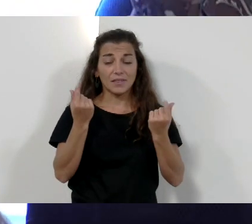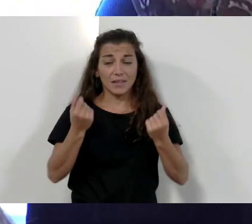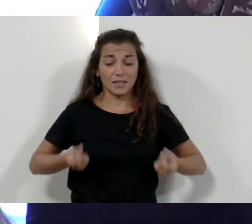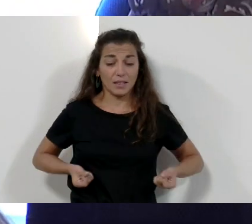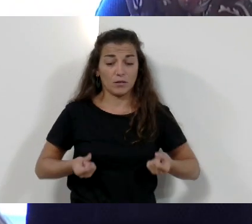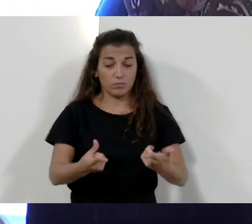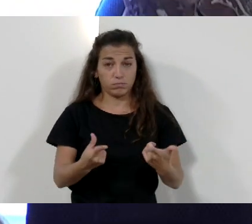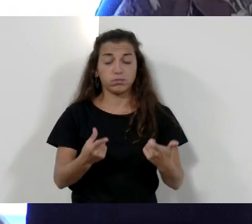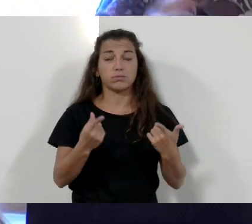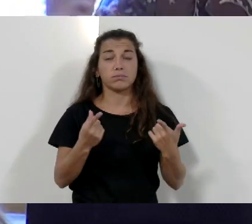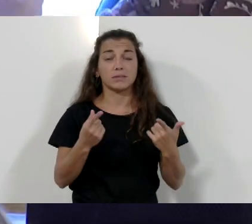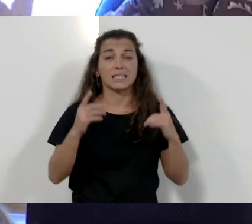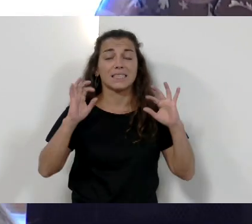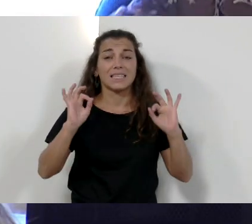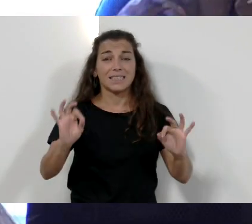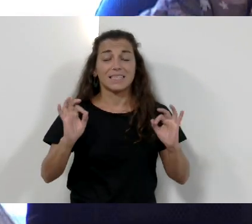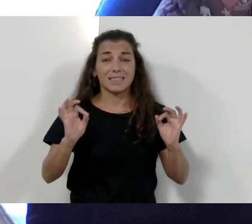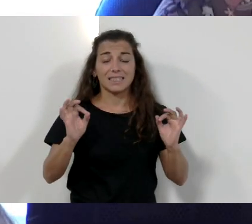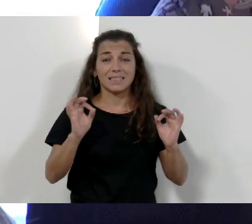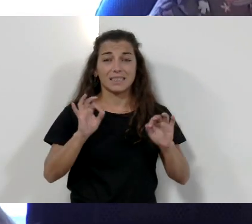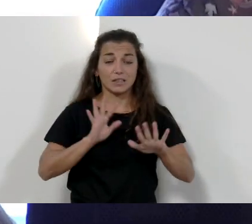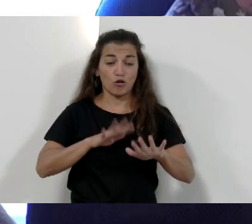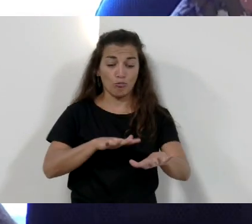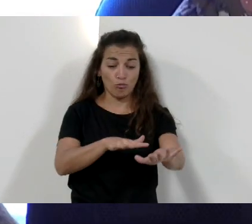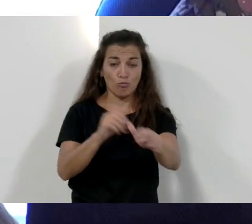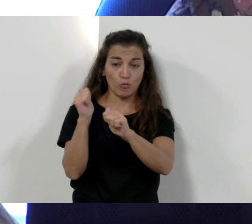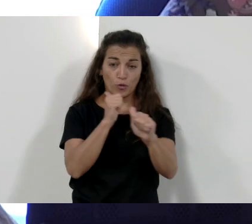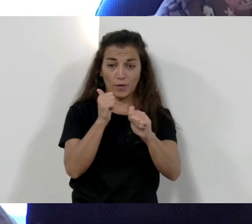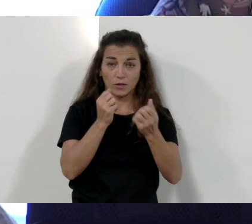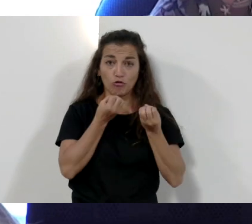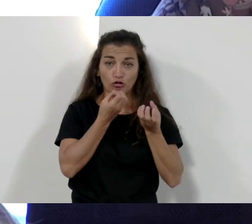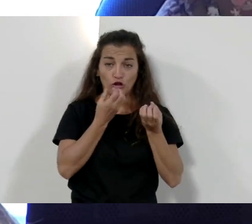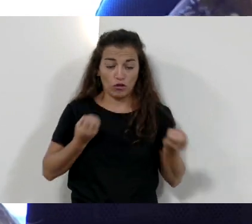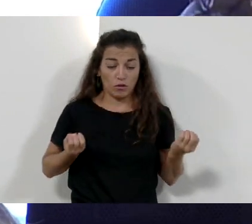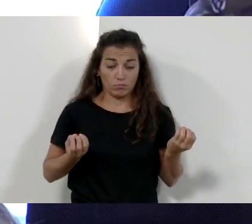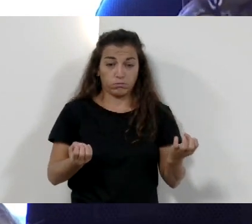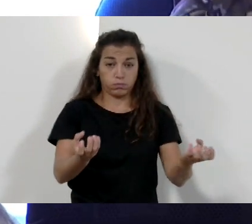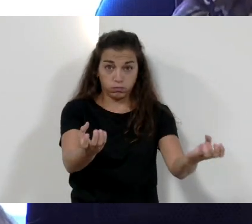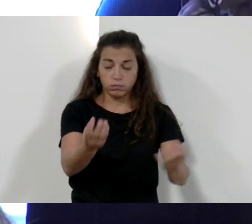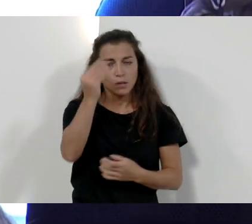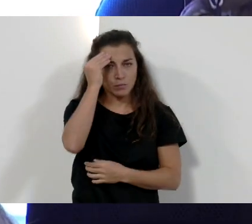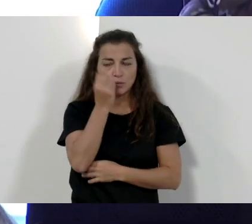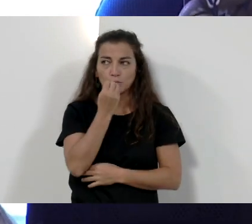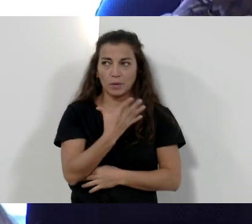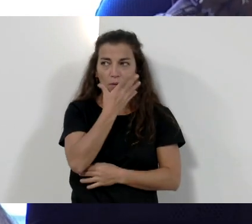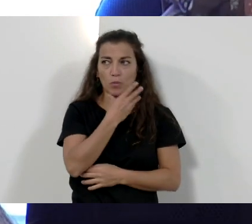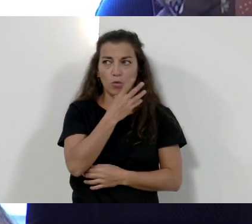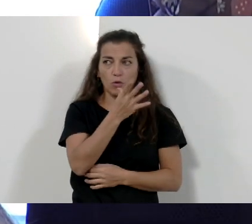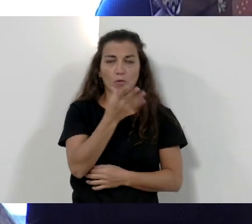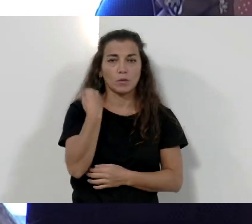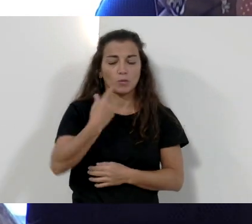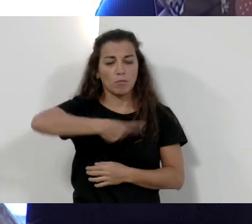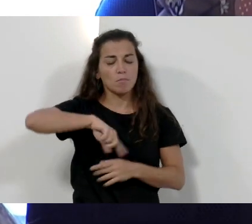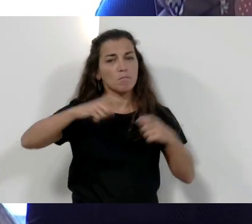florales para el paso de las procesiones, nos parece bien. Ahora mismo está poniendo muy bonita la Plaza Mayor para